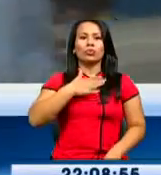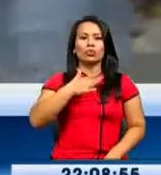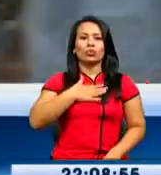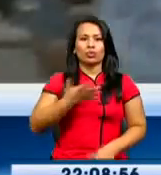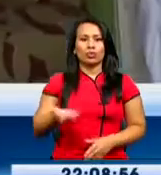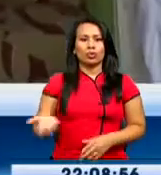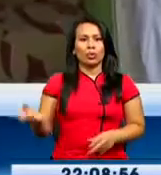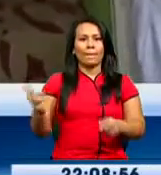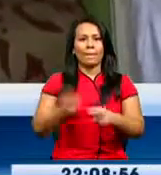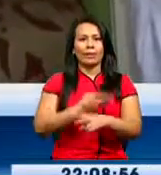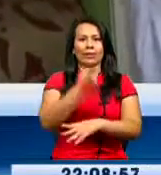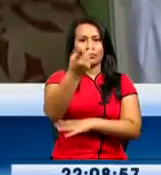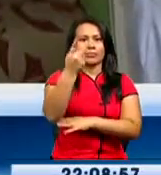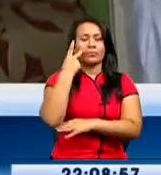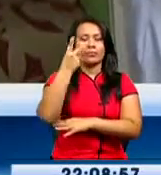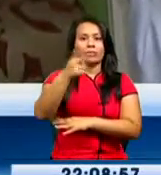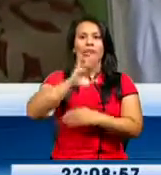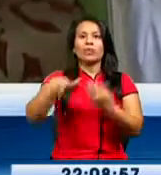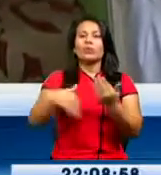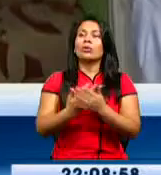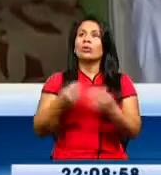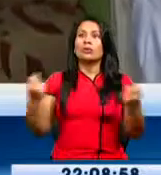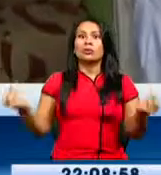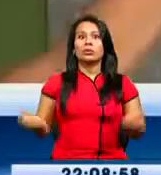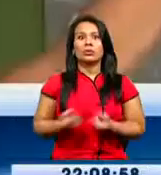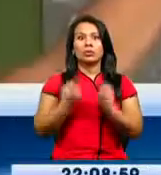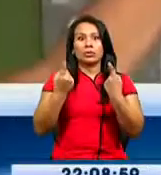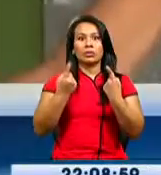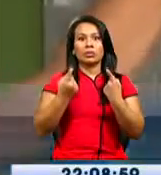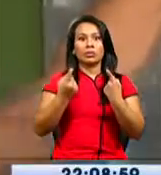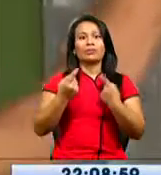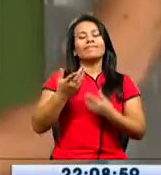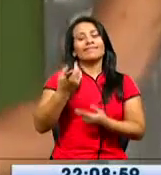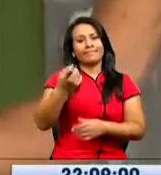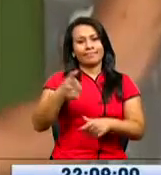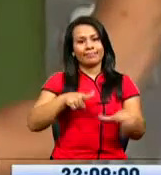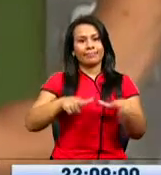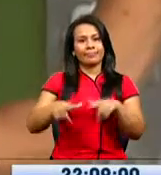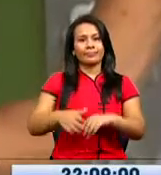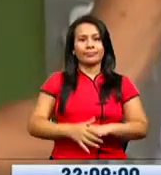aquí todos se quedaron en blanco, informó Jorge Escobar.